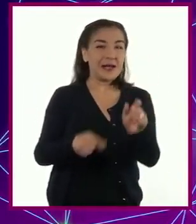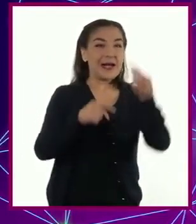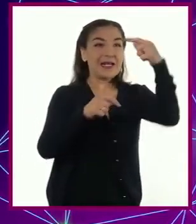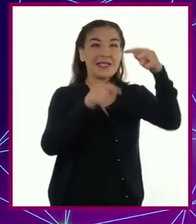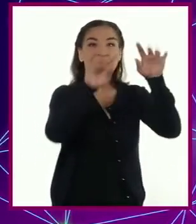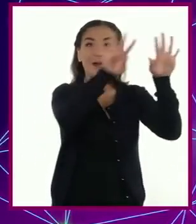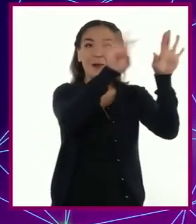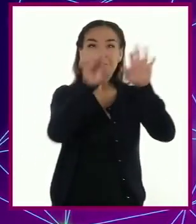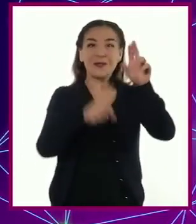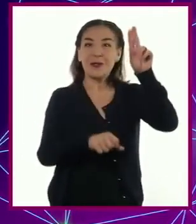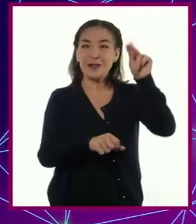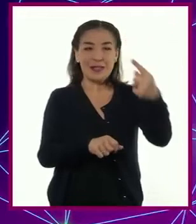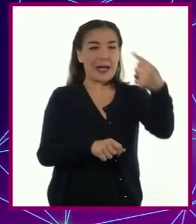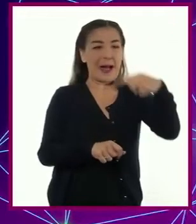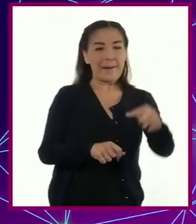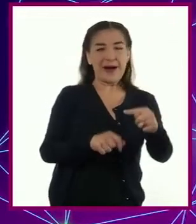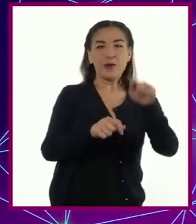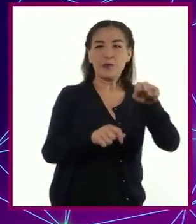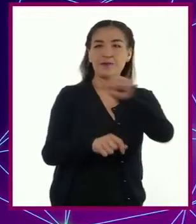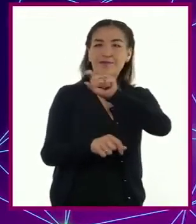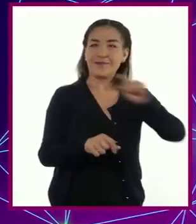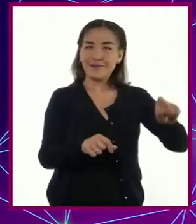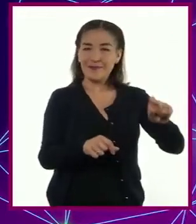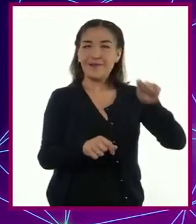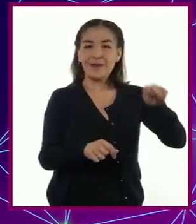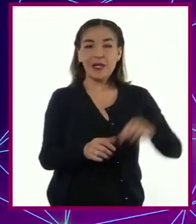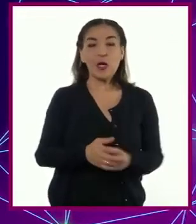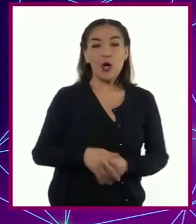del 980. Es decir,